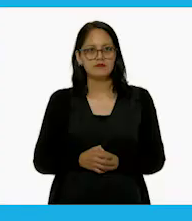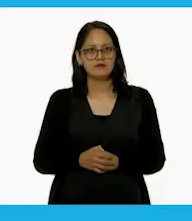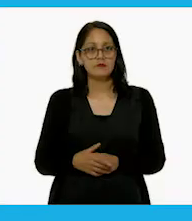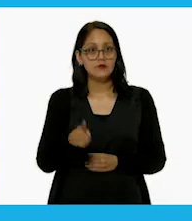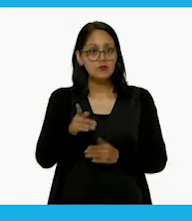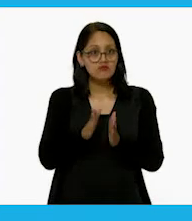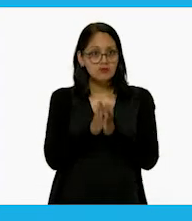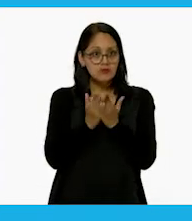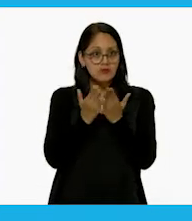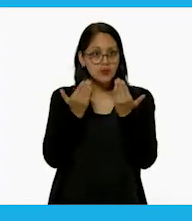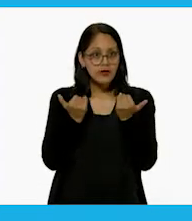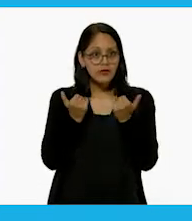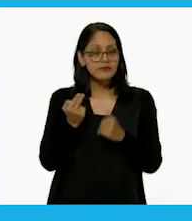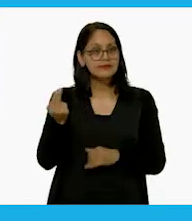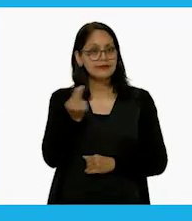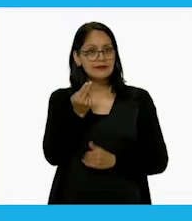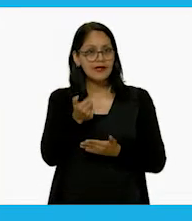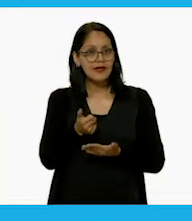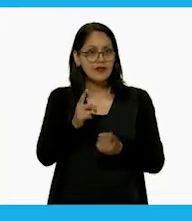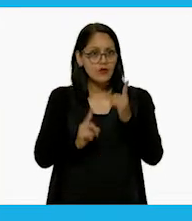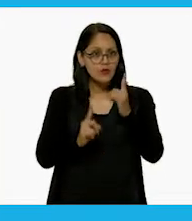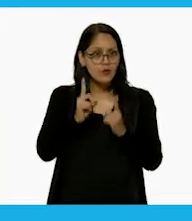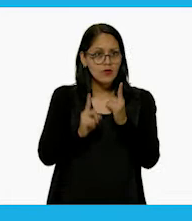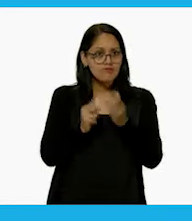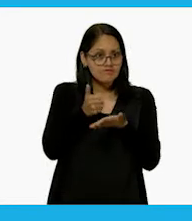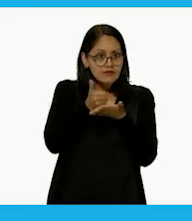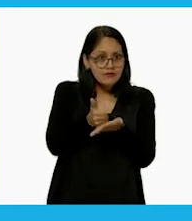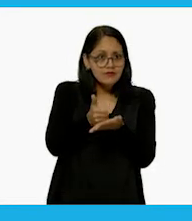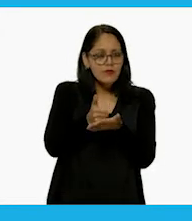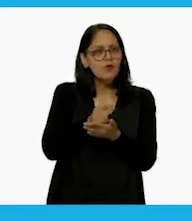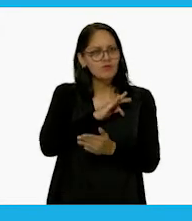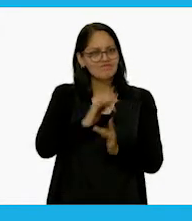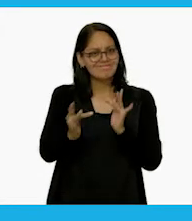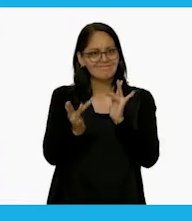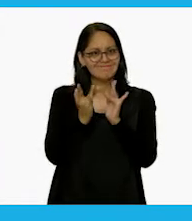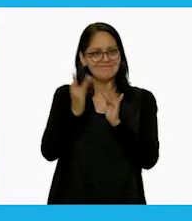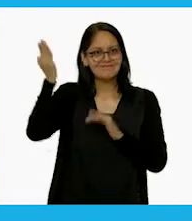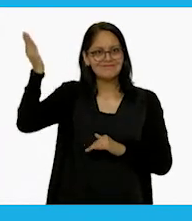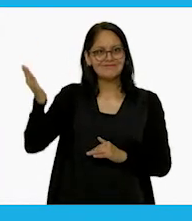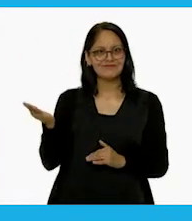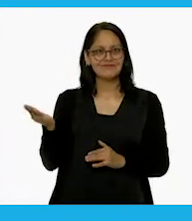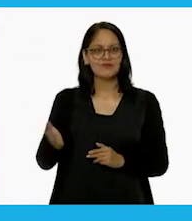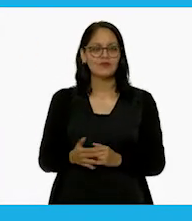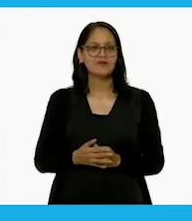Si no tienes el libro de texto o necesitas ayuda para resolver tus dudas, contáctanos.